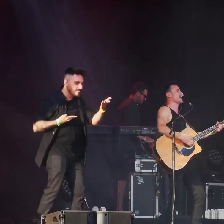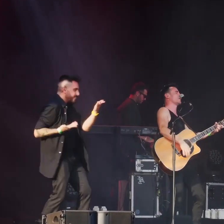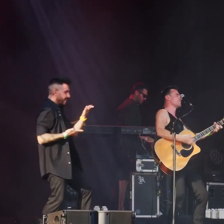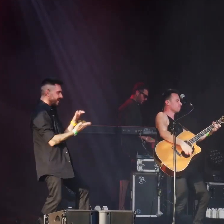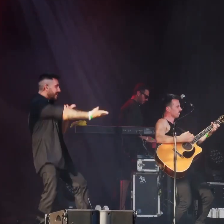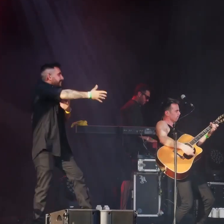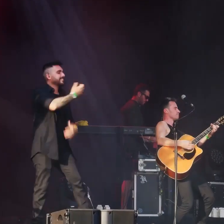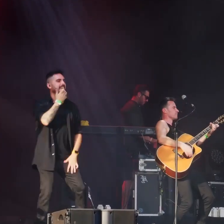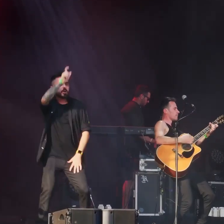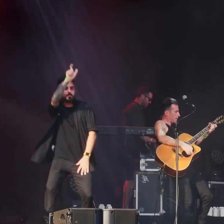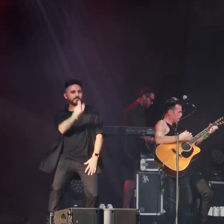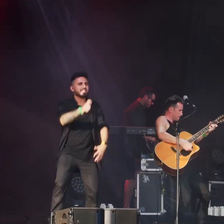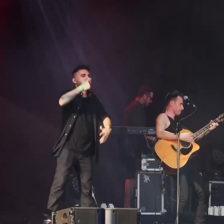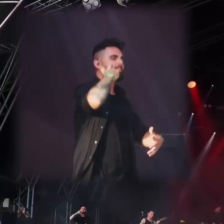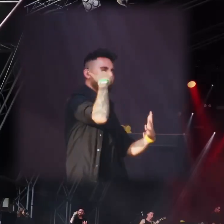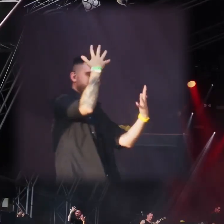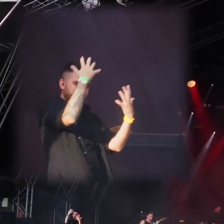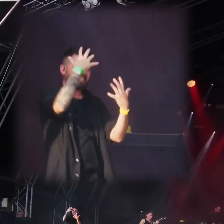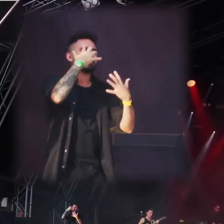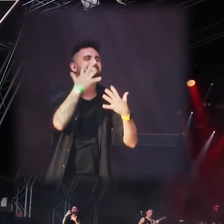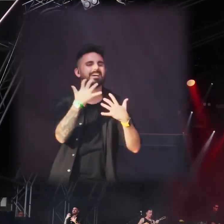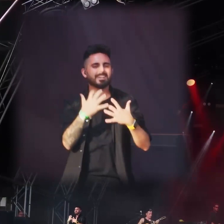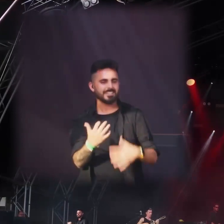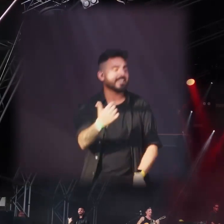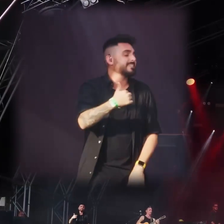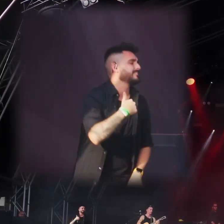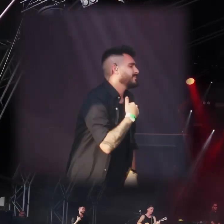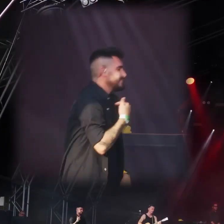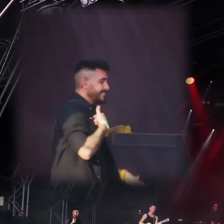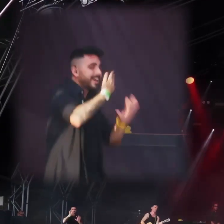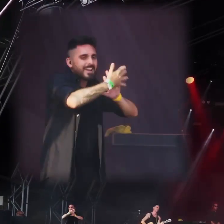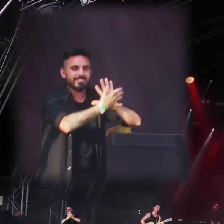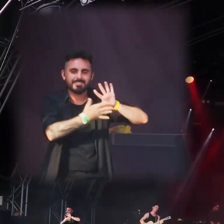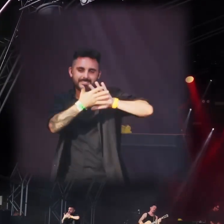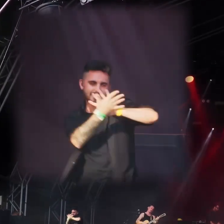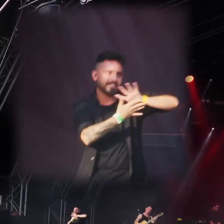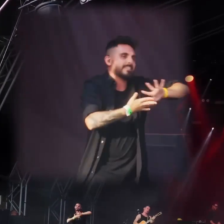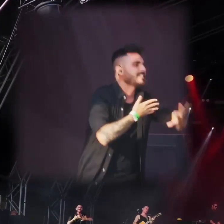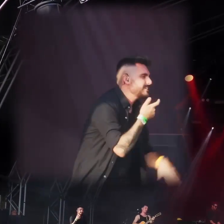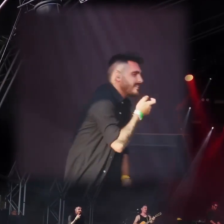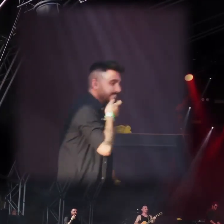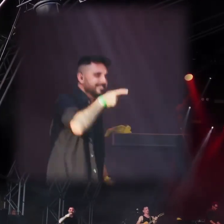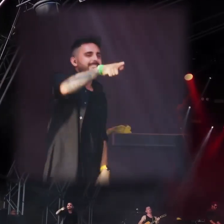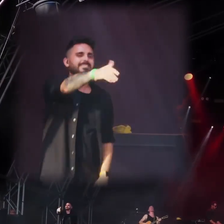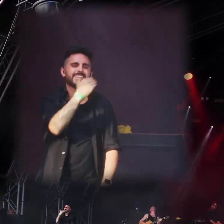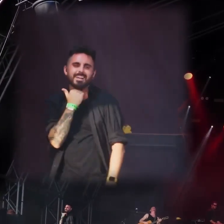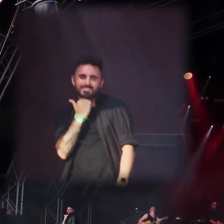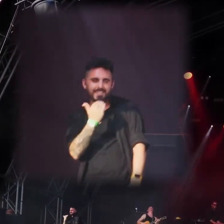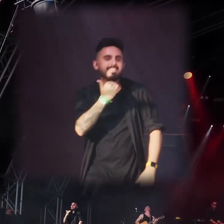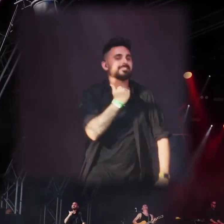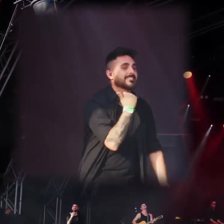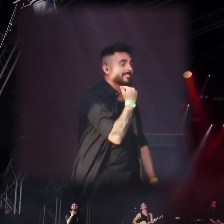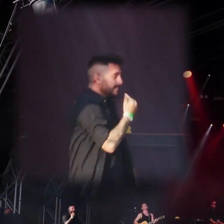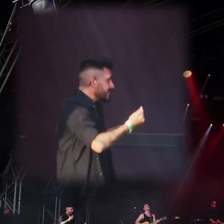mi alma. Si alguien vive en mis adentro, sabe que me gusta